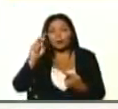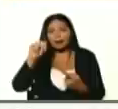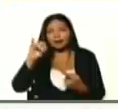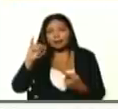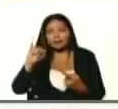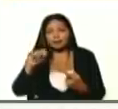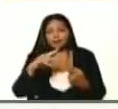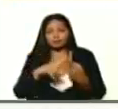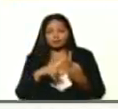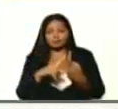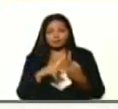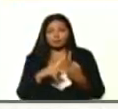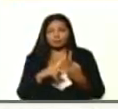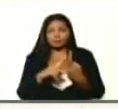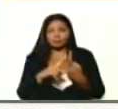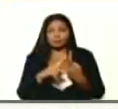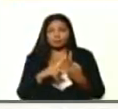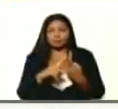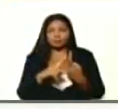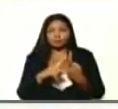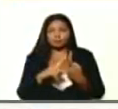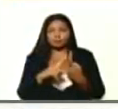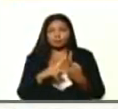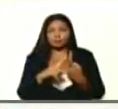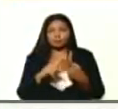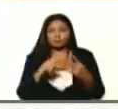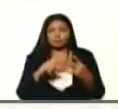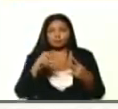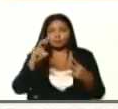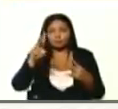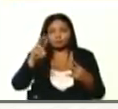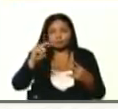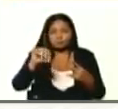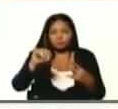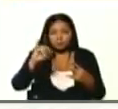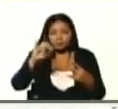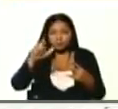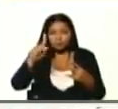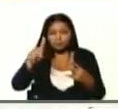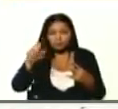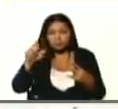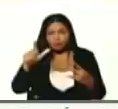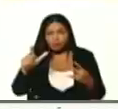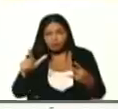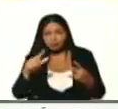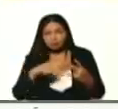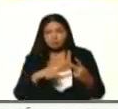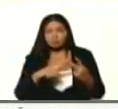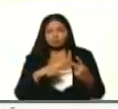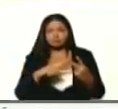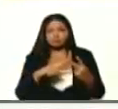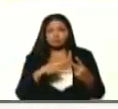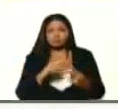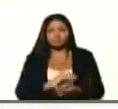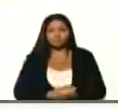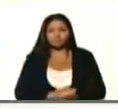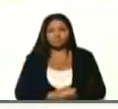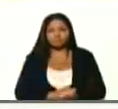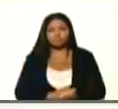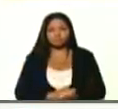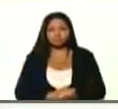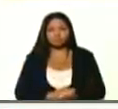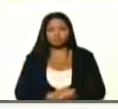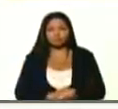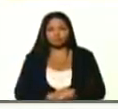El Bachaco, y Michael Eloy Hernández, apodado El Intocable. En fecha